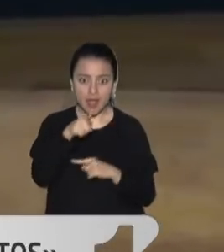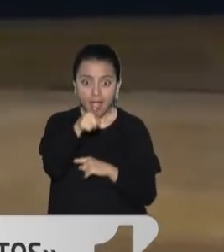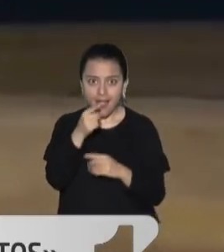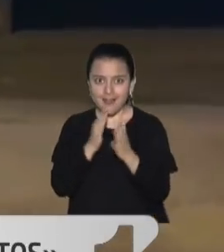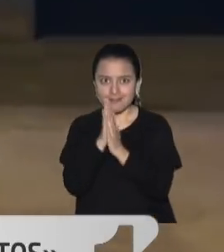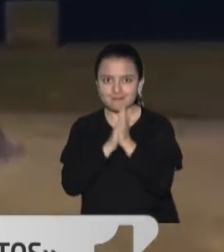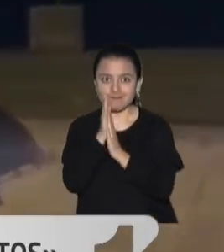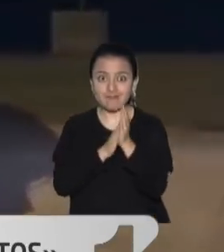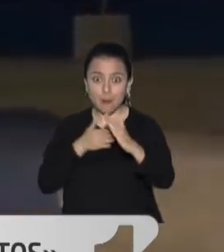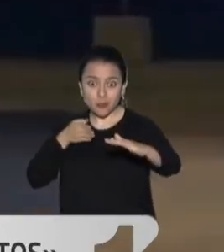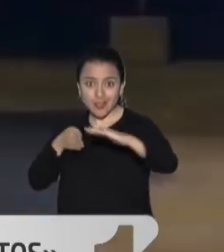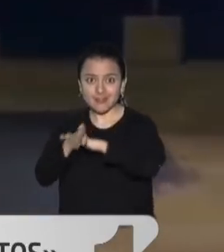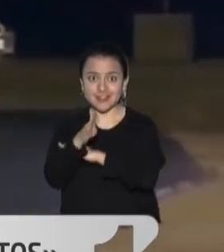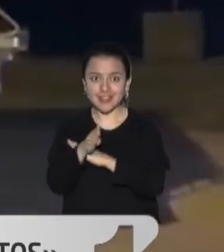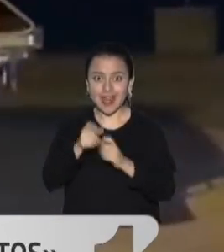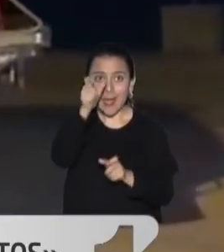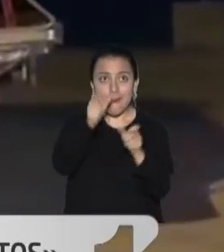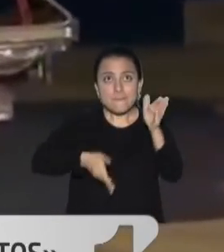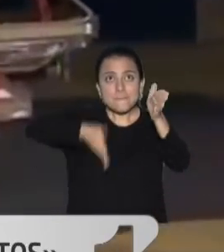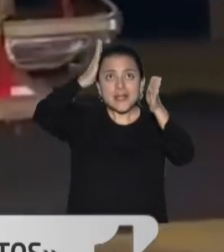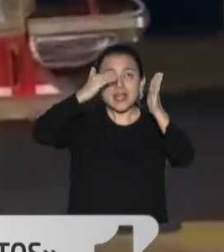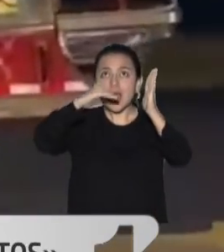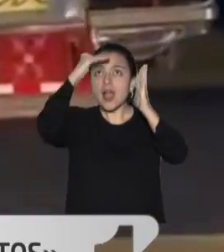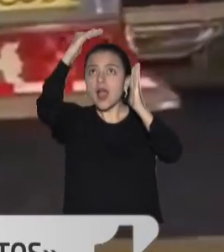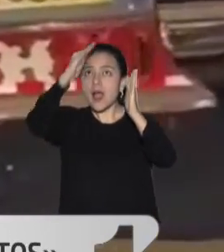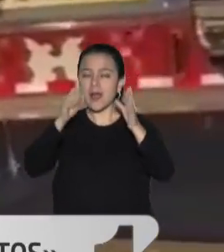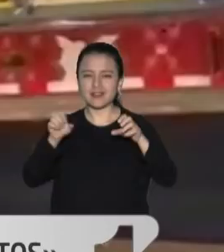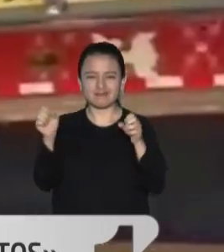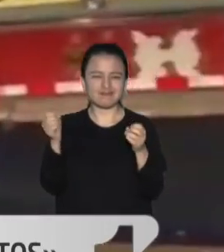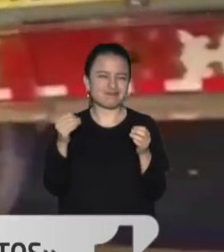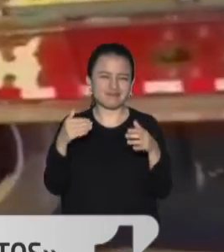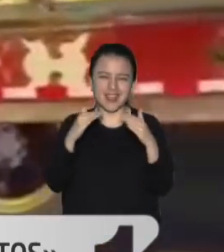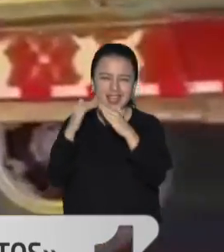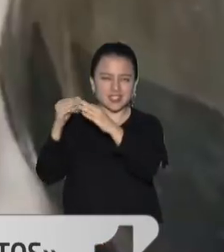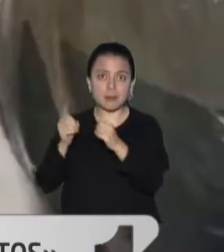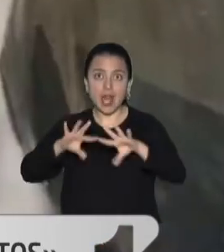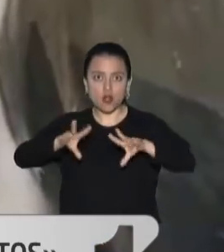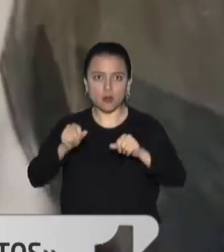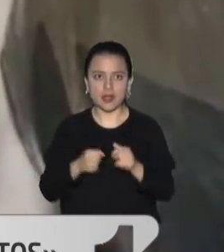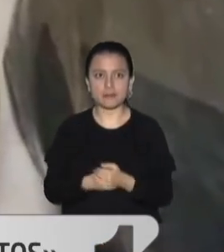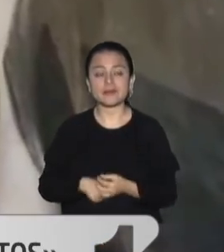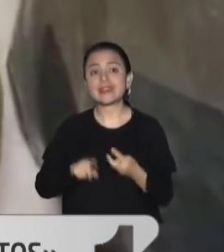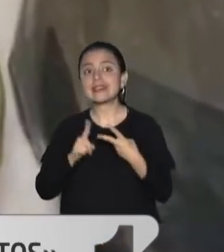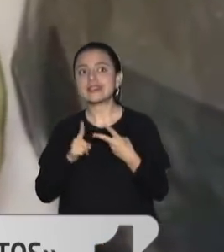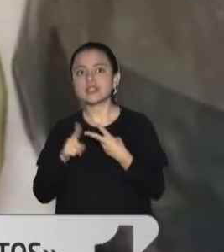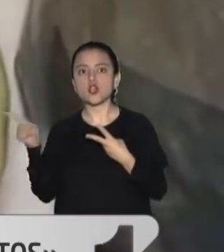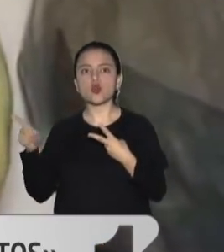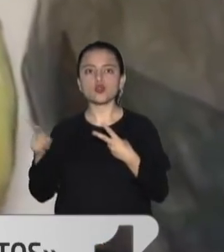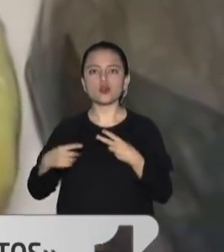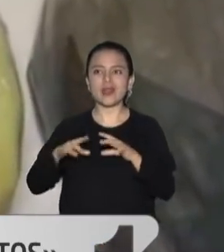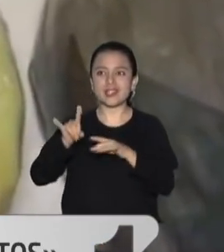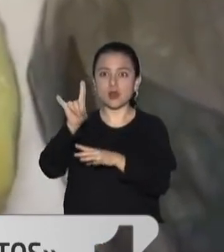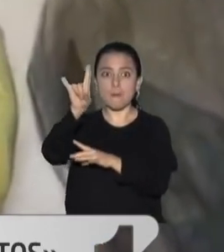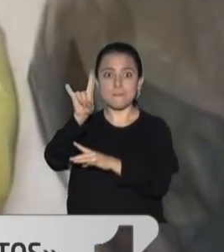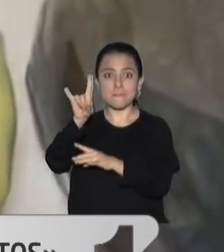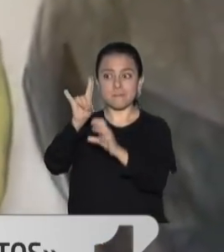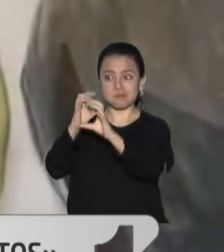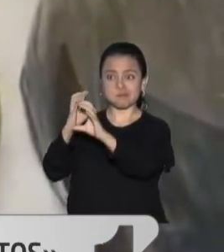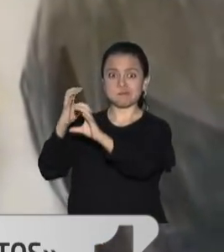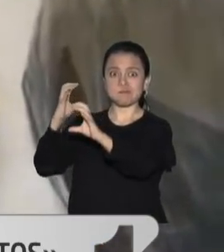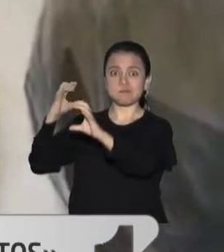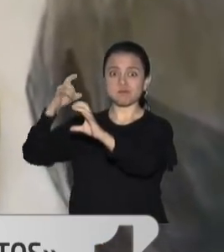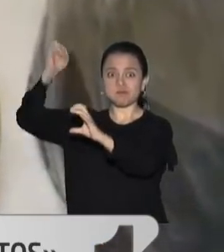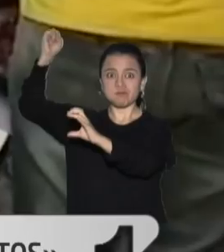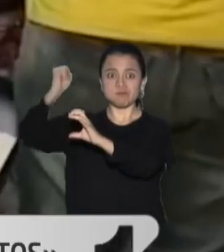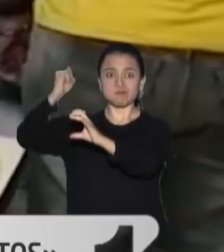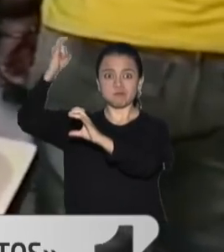con medidas de suspensión del poder dispositivo y secuestro es un bus escalera interceptado por la policía el 12 de mayo en el sector La